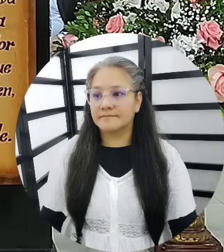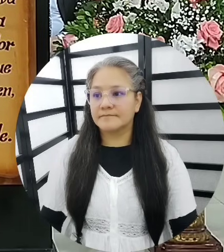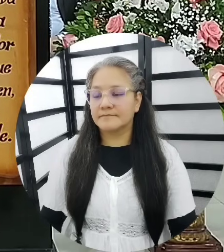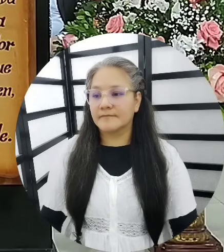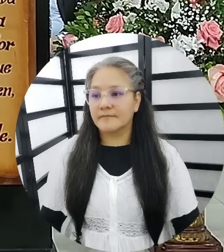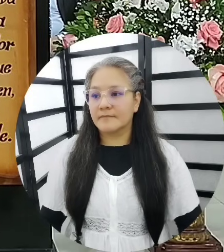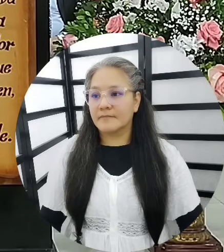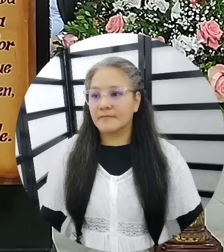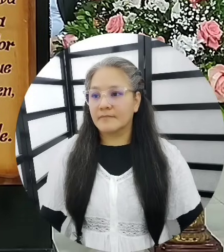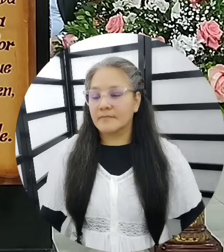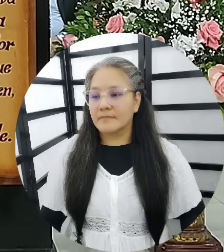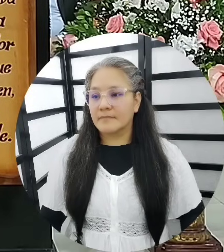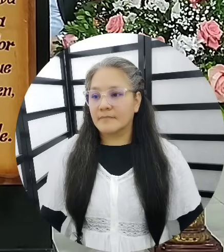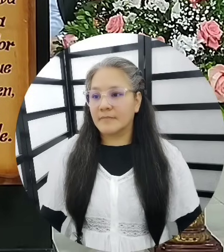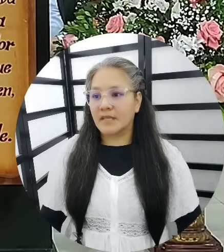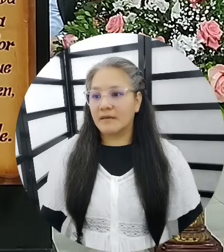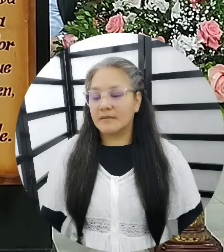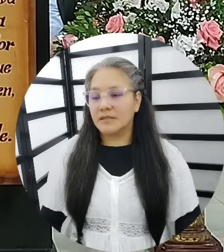Aleluya.